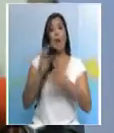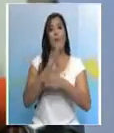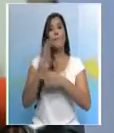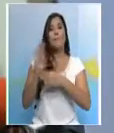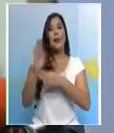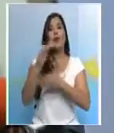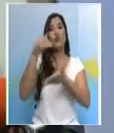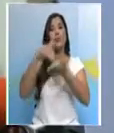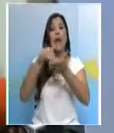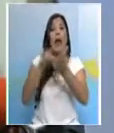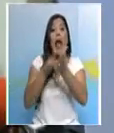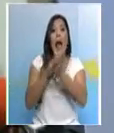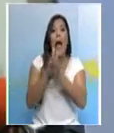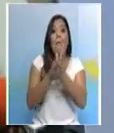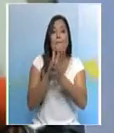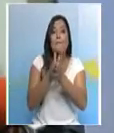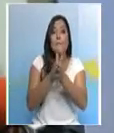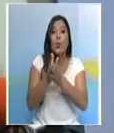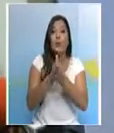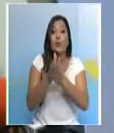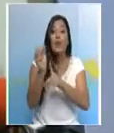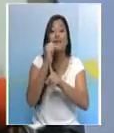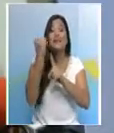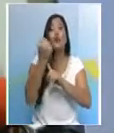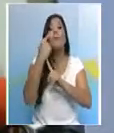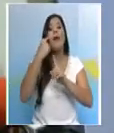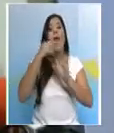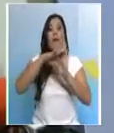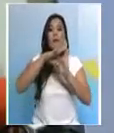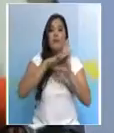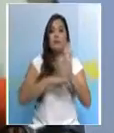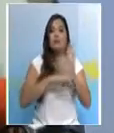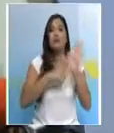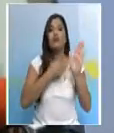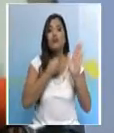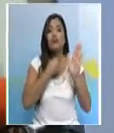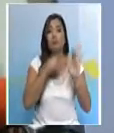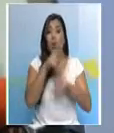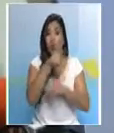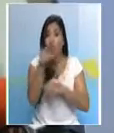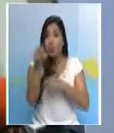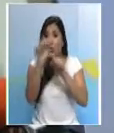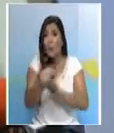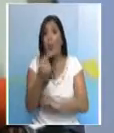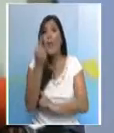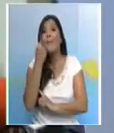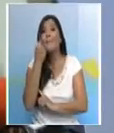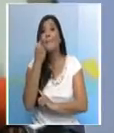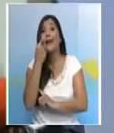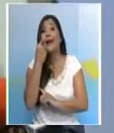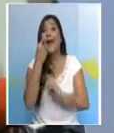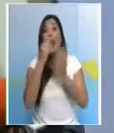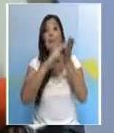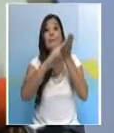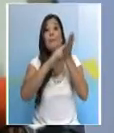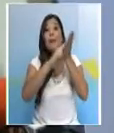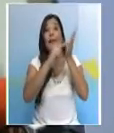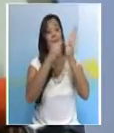aprovechó la coyuntura para bajar la inflación. Ustedes pueden ver que debajo de la línea verde hay muchas